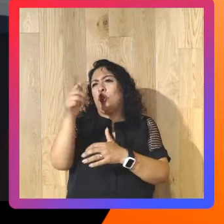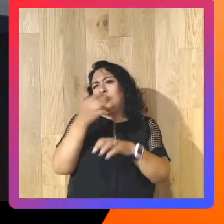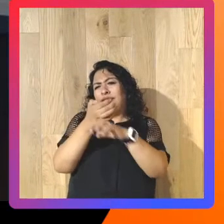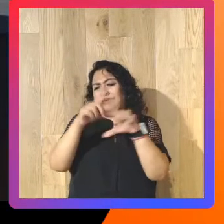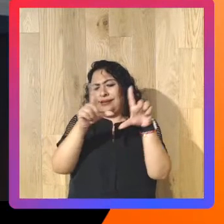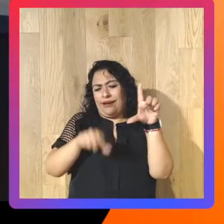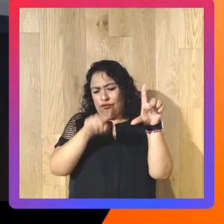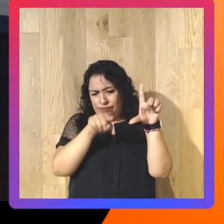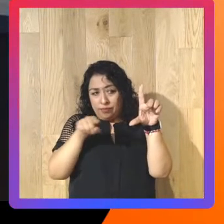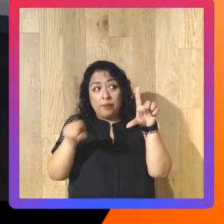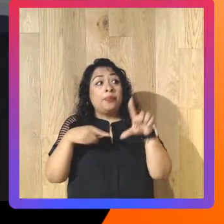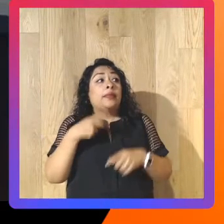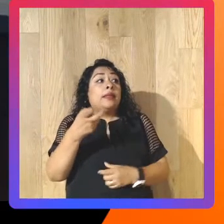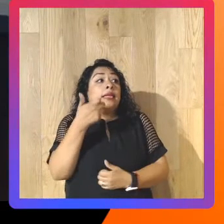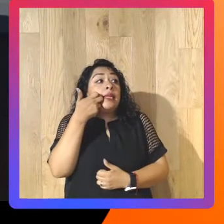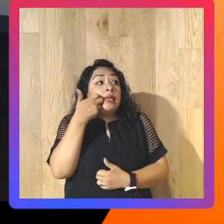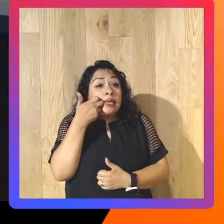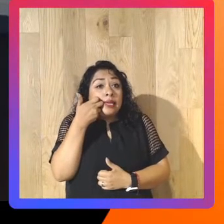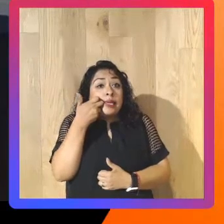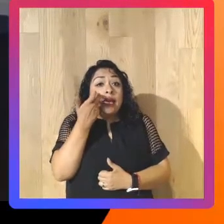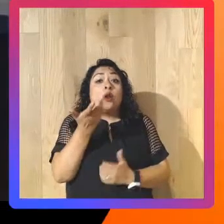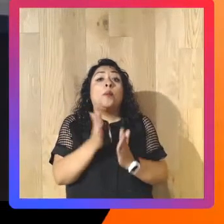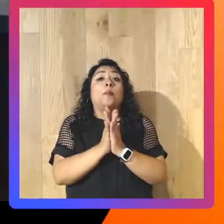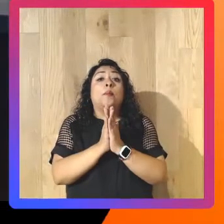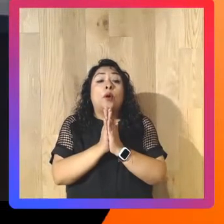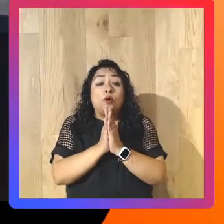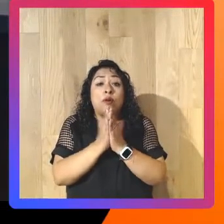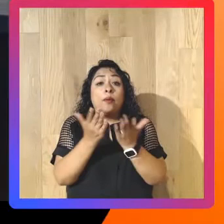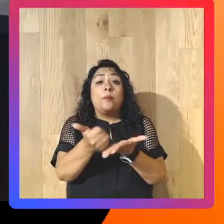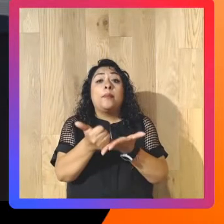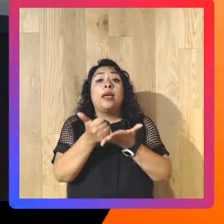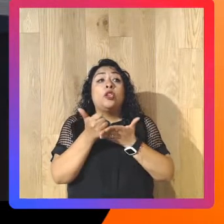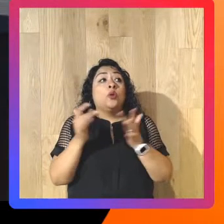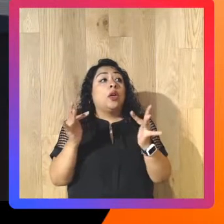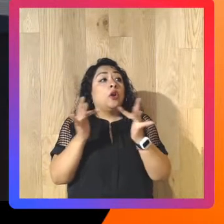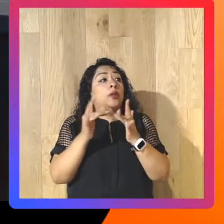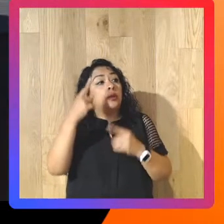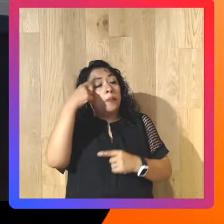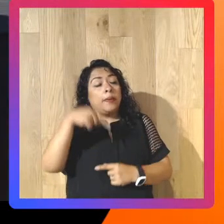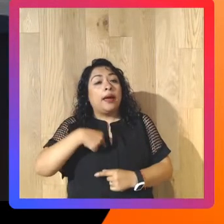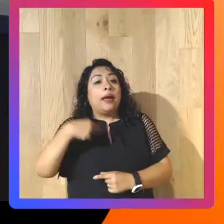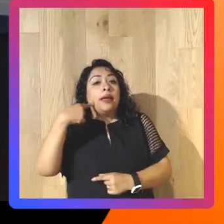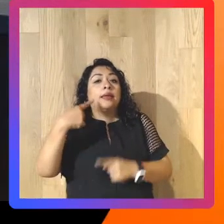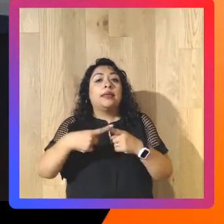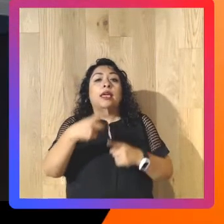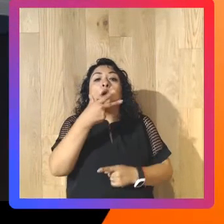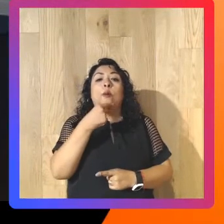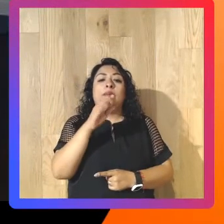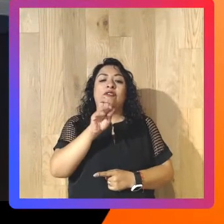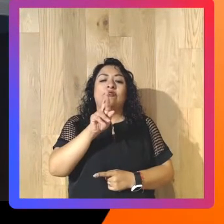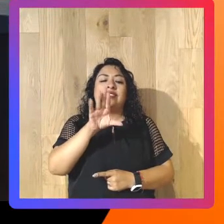del país y para ello me gustaría que por favor me ayuden con la conexión para poder escuchar a